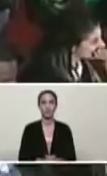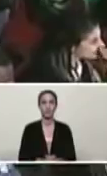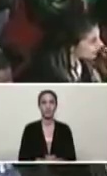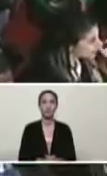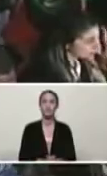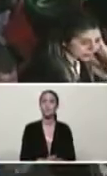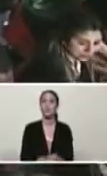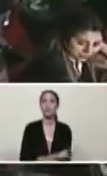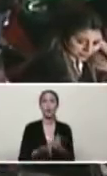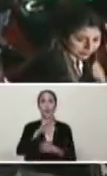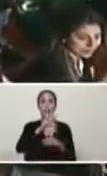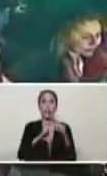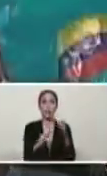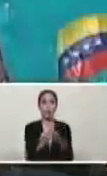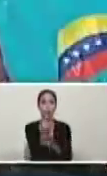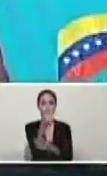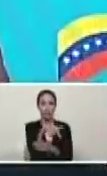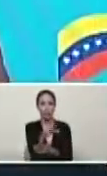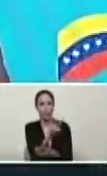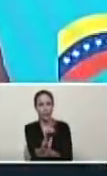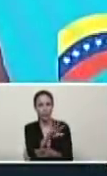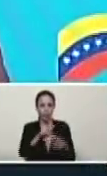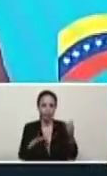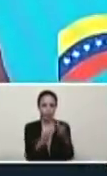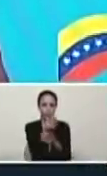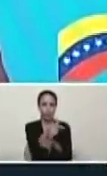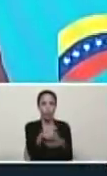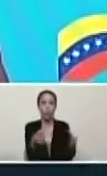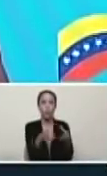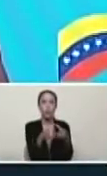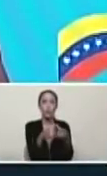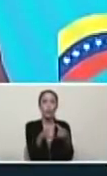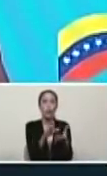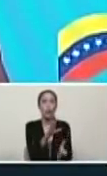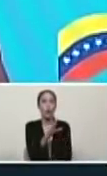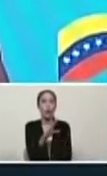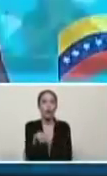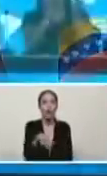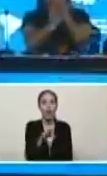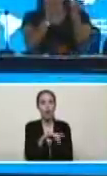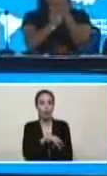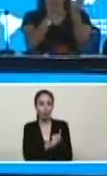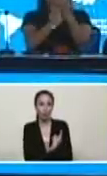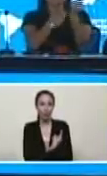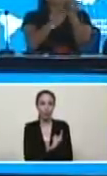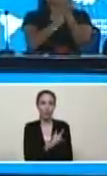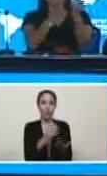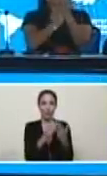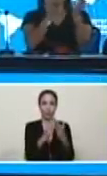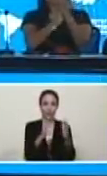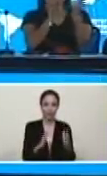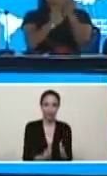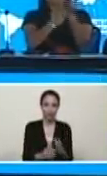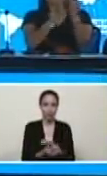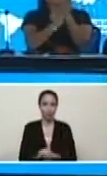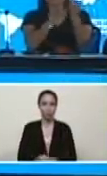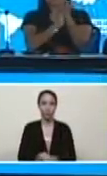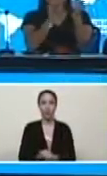la Federación Venezolana de Estudiantes Universitarios presente,